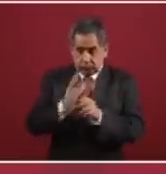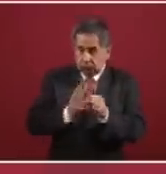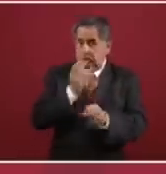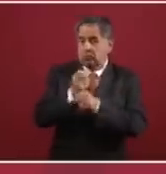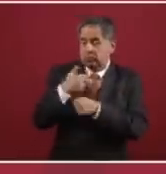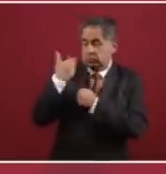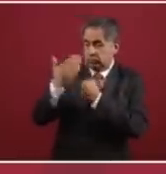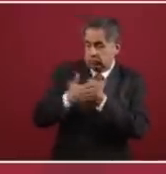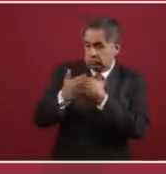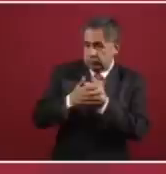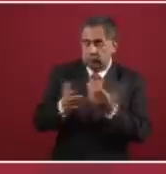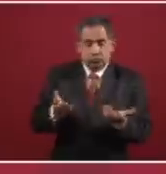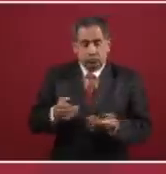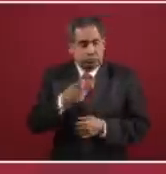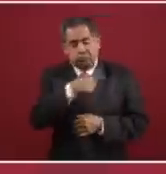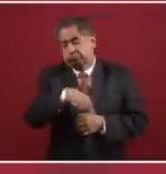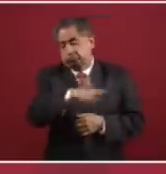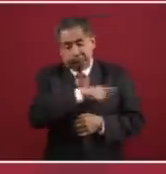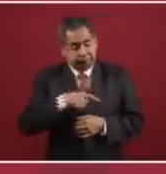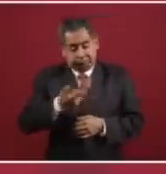ser, aunque no les